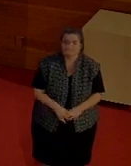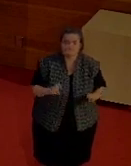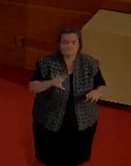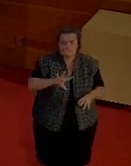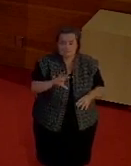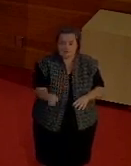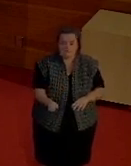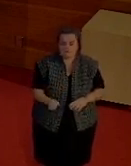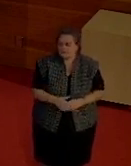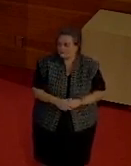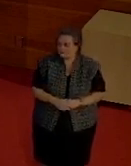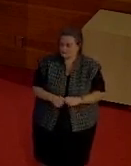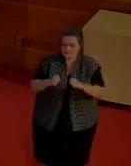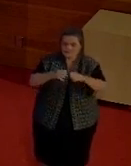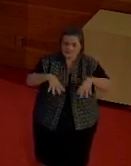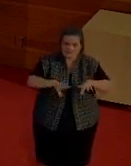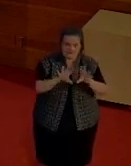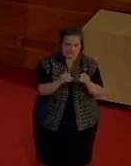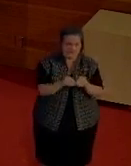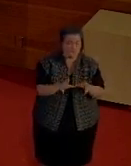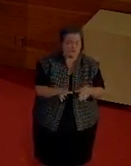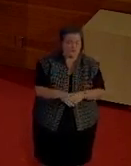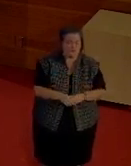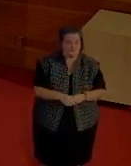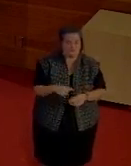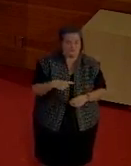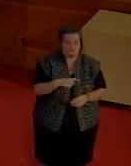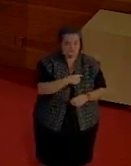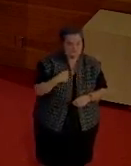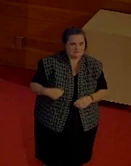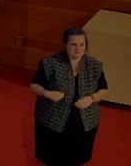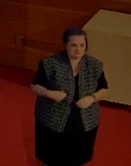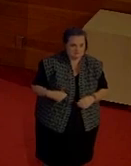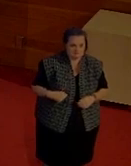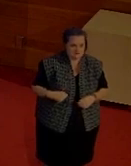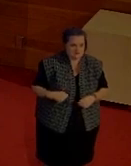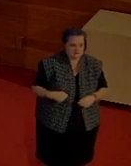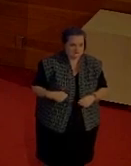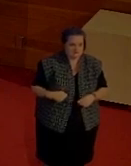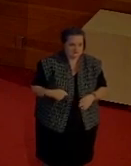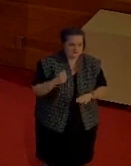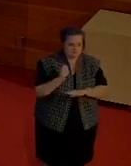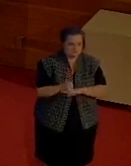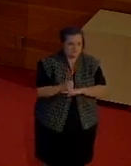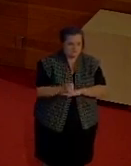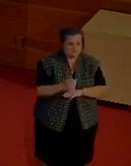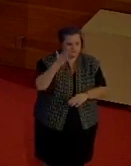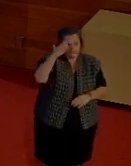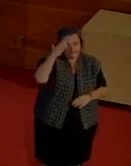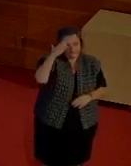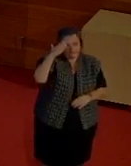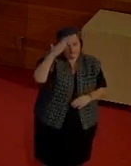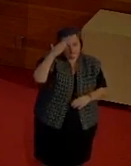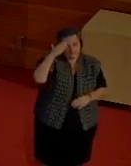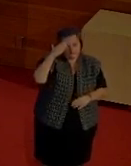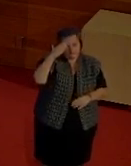esquemáticamente yo dira tiddo en el principal socio y el principal financiador de